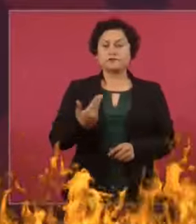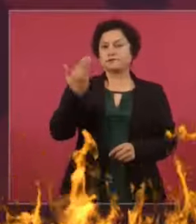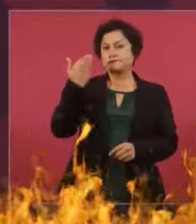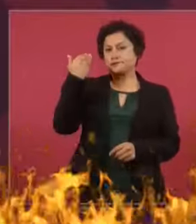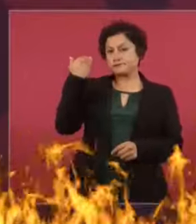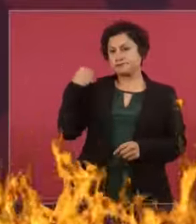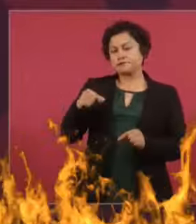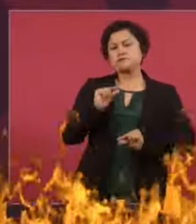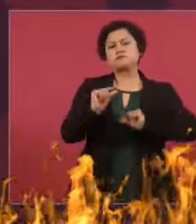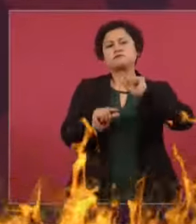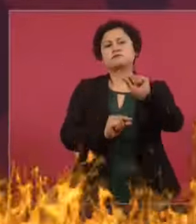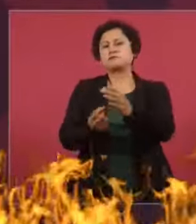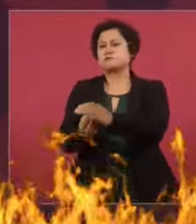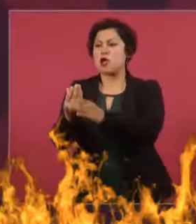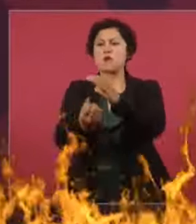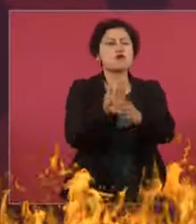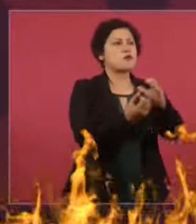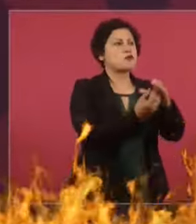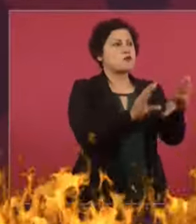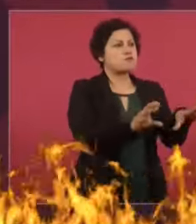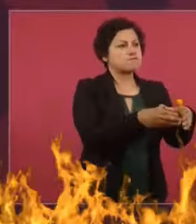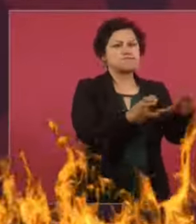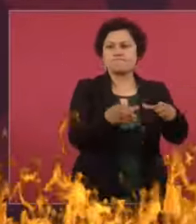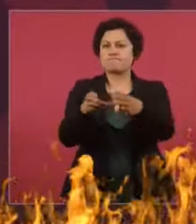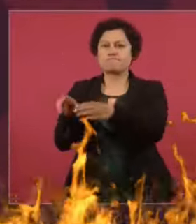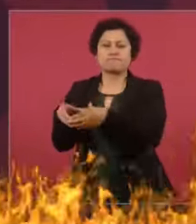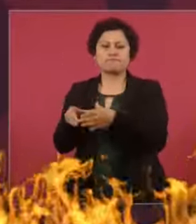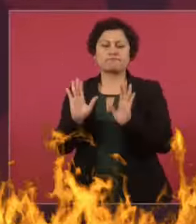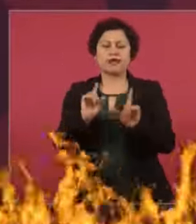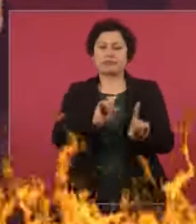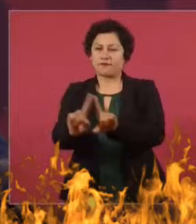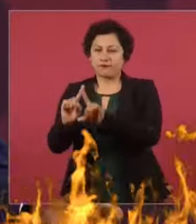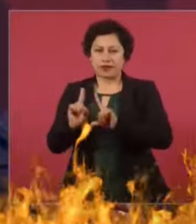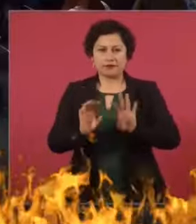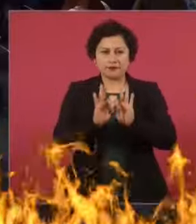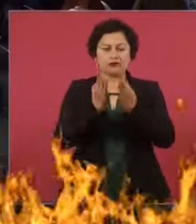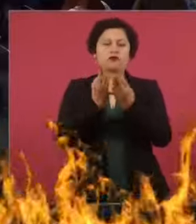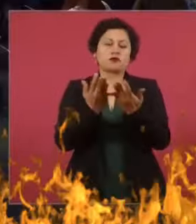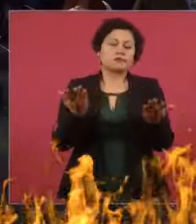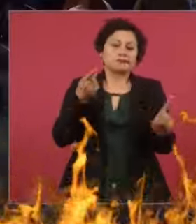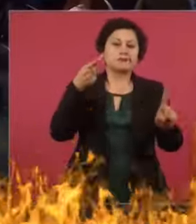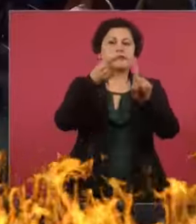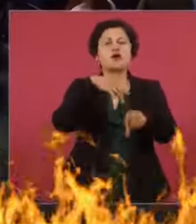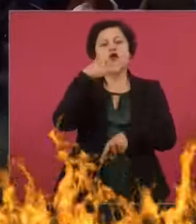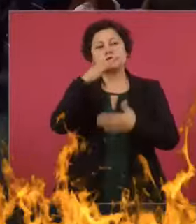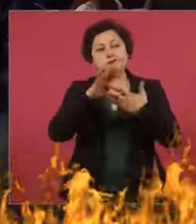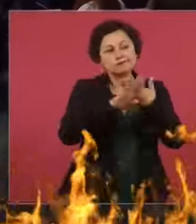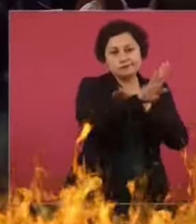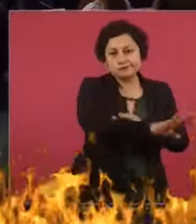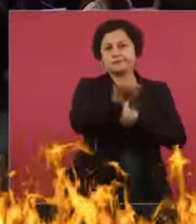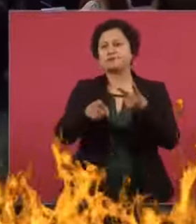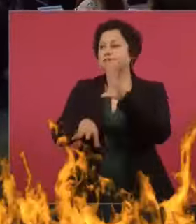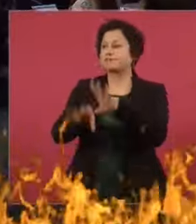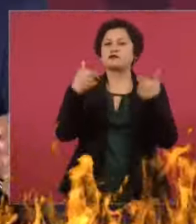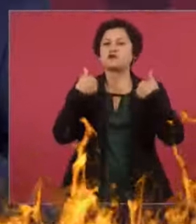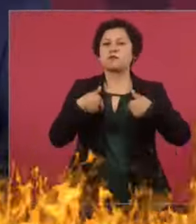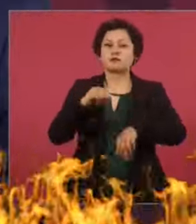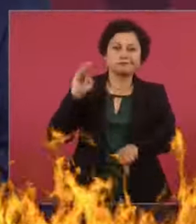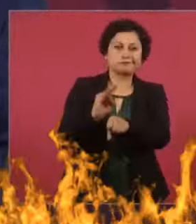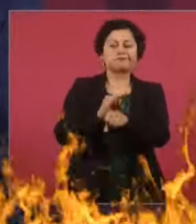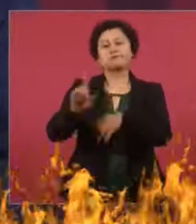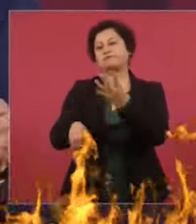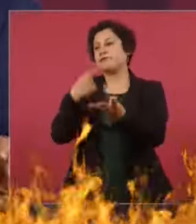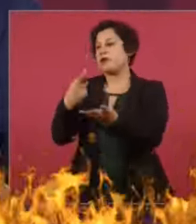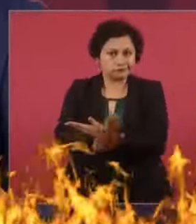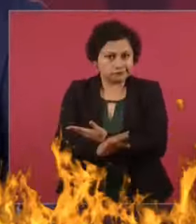de organismos autónomos y de mecanismos para el combate a la corrupción para la transparencia para la defensa de Derechos Humanos el